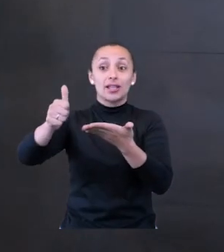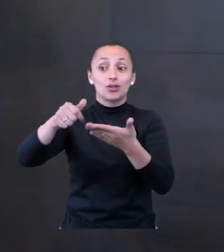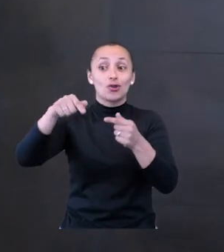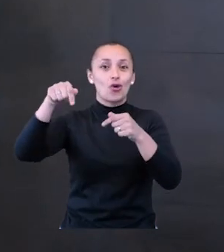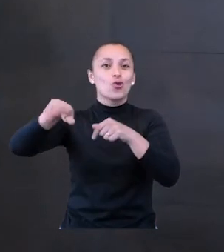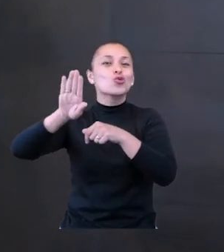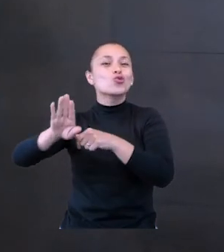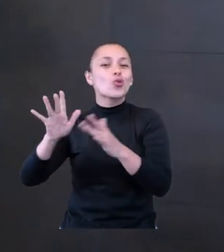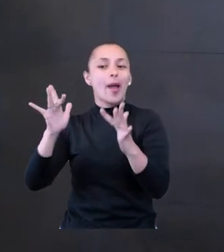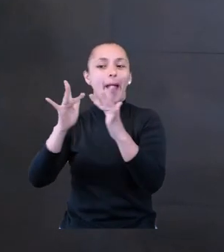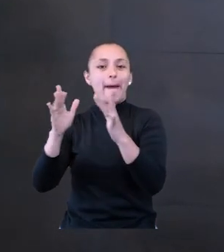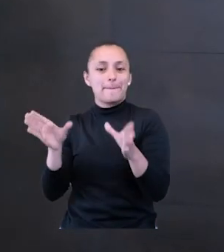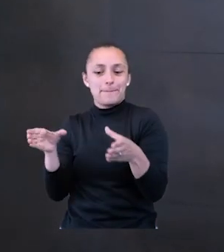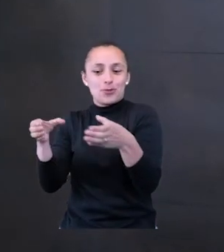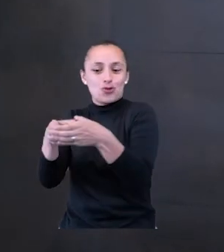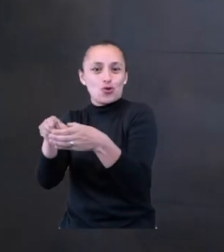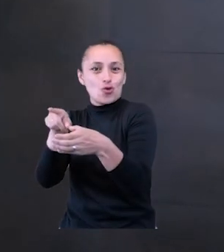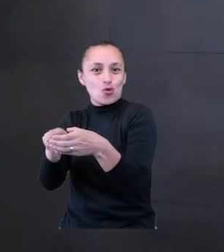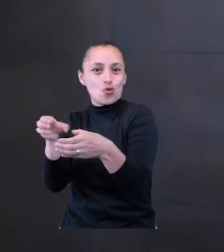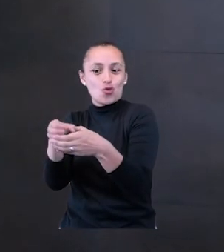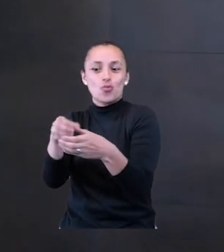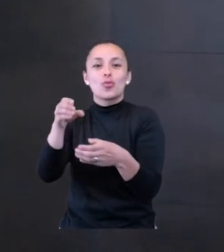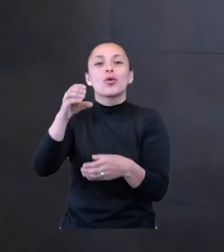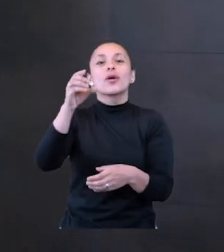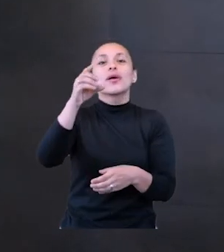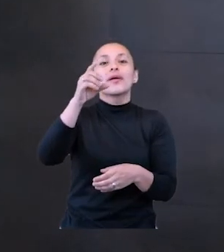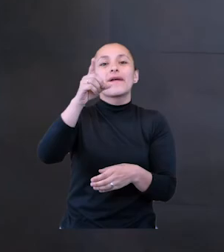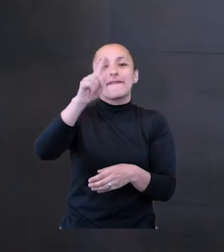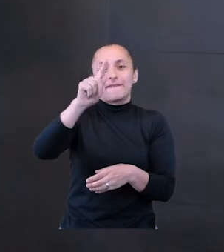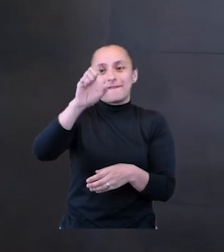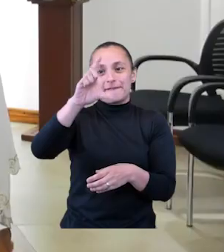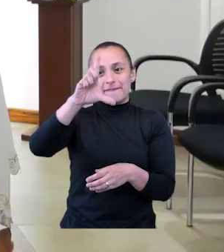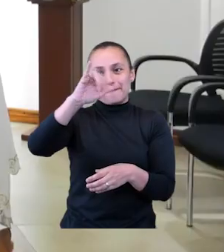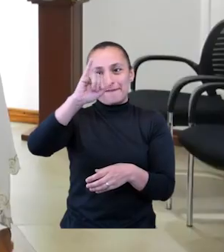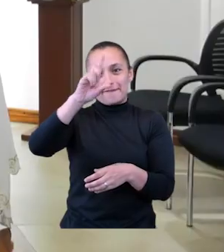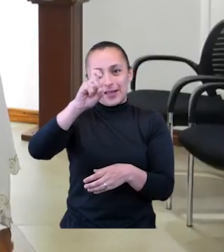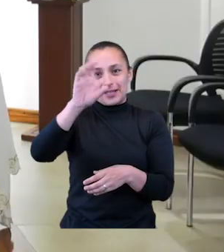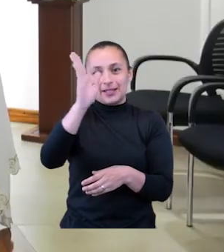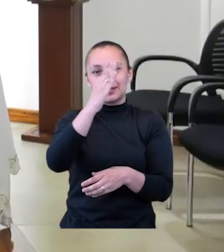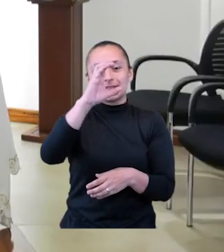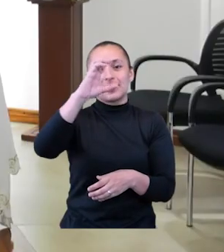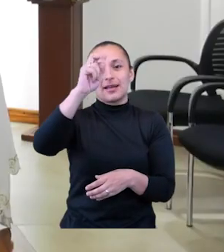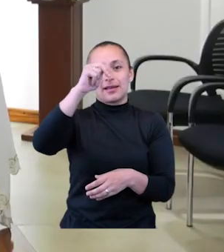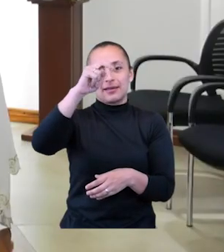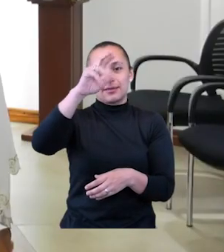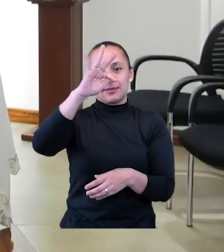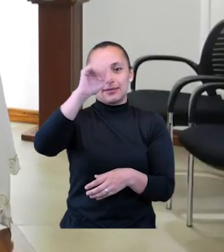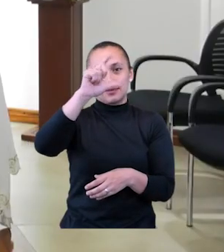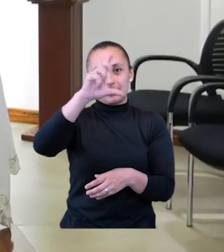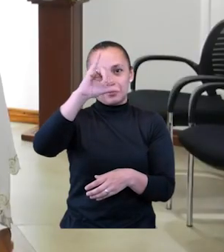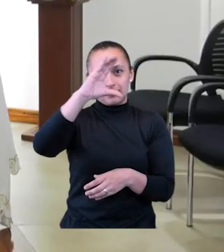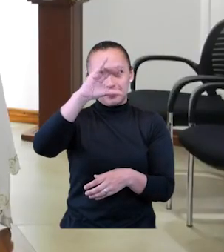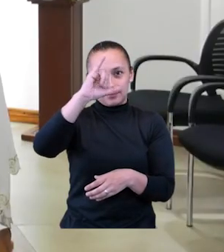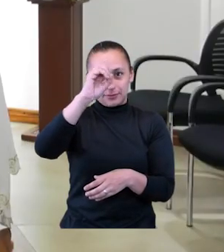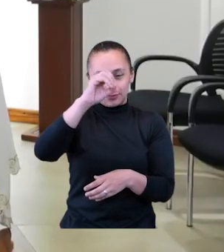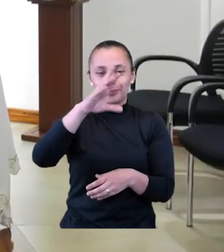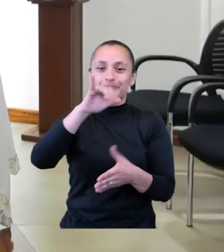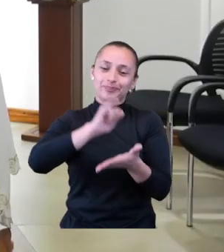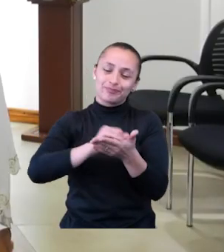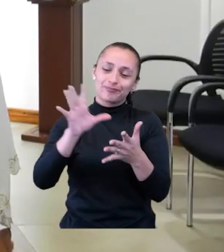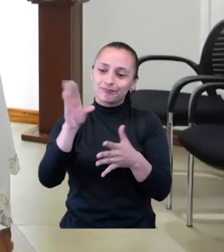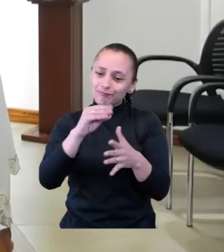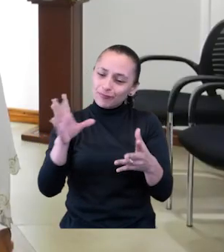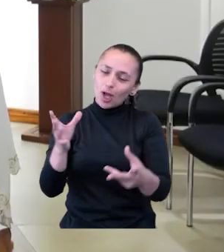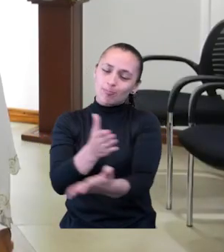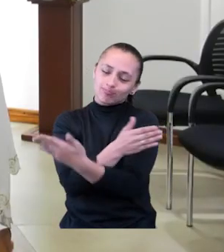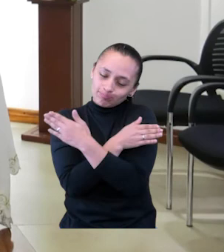nuestra orden franciscana capuchina san félix de cantalicio por eso un abrazo fraterno a todos